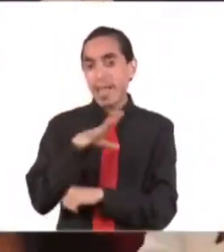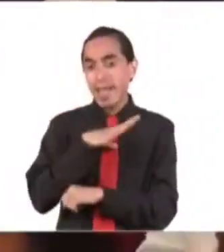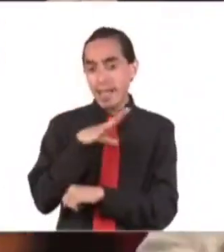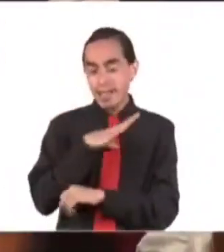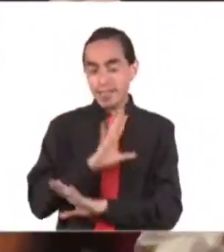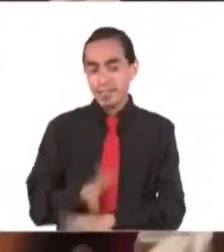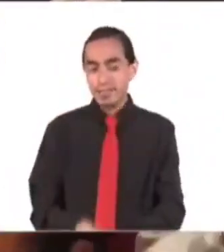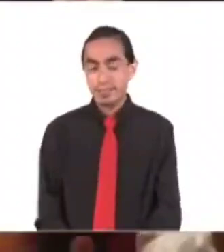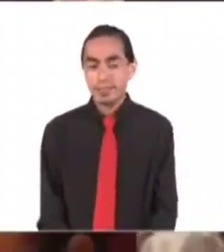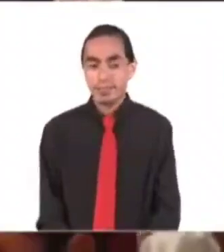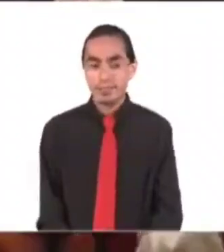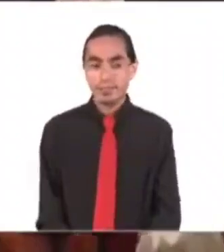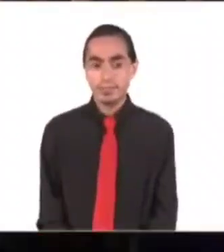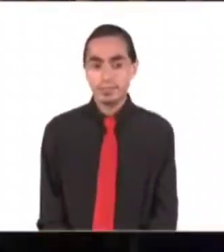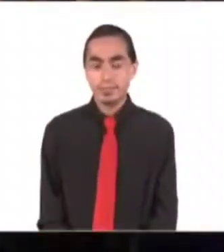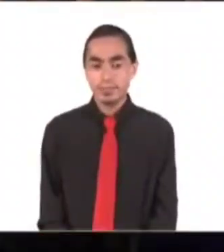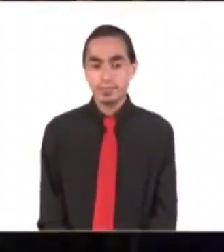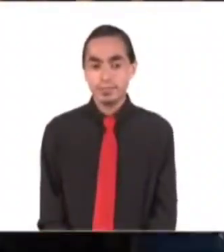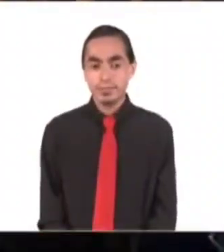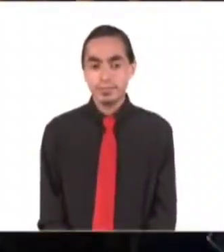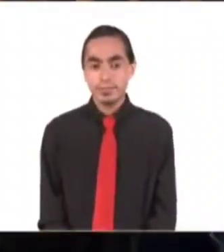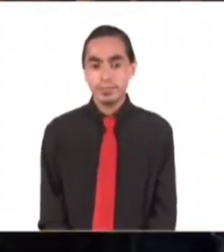porra.